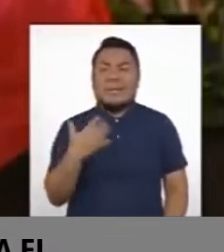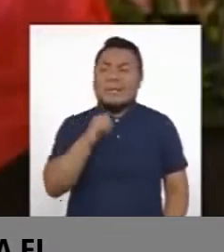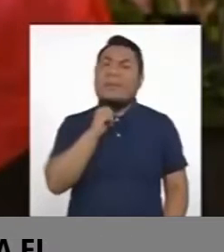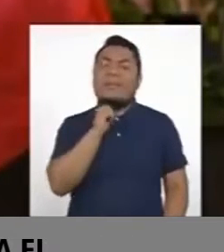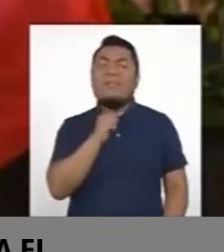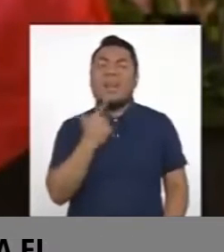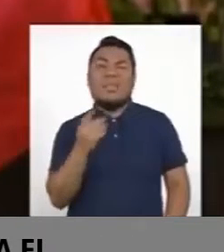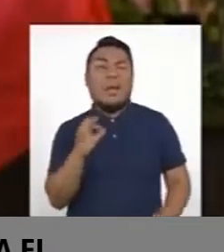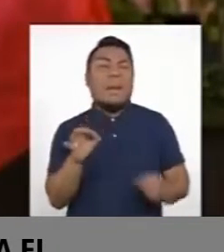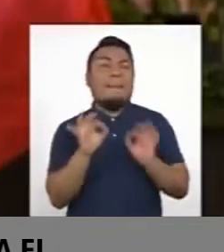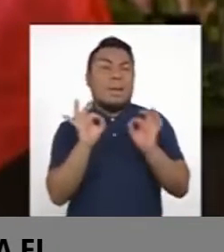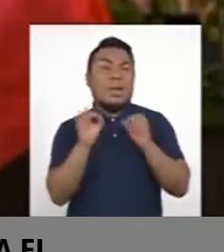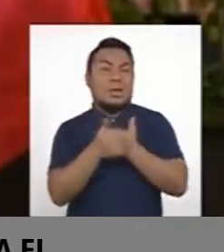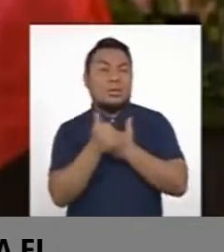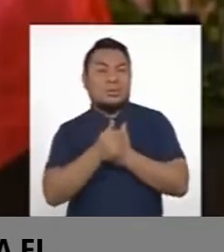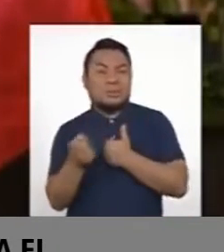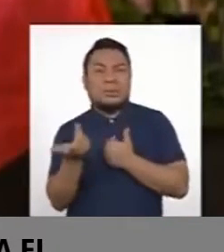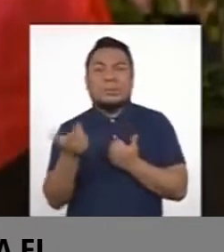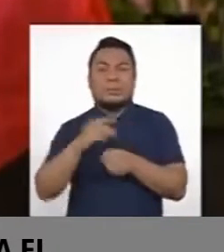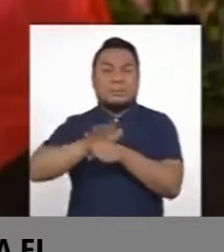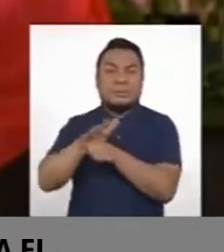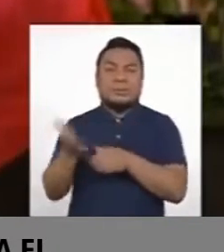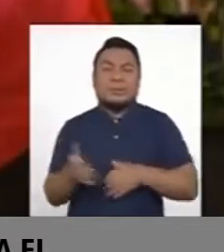actual, que